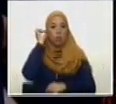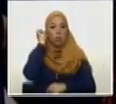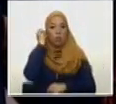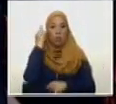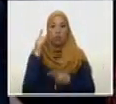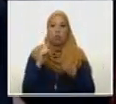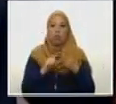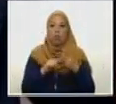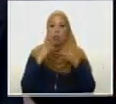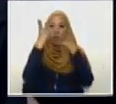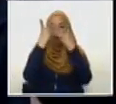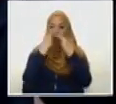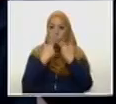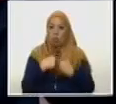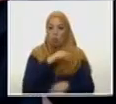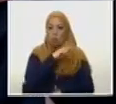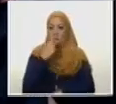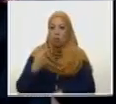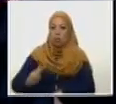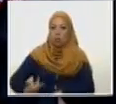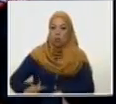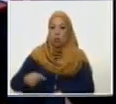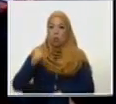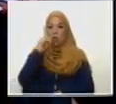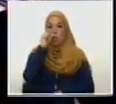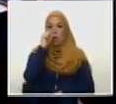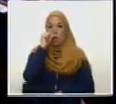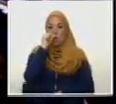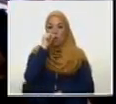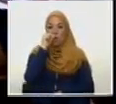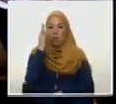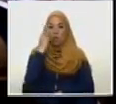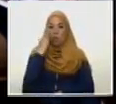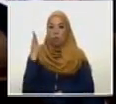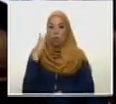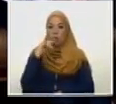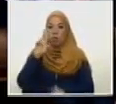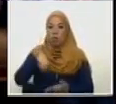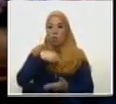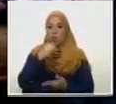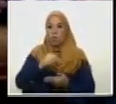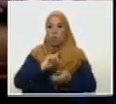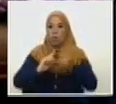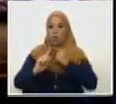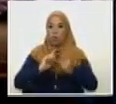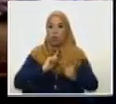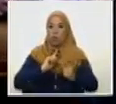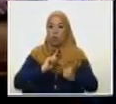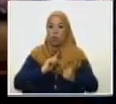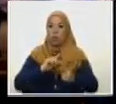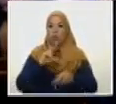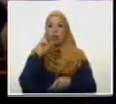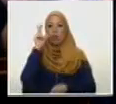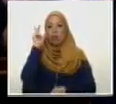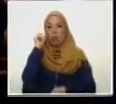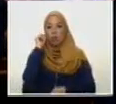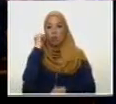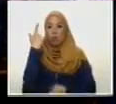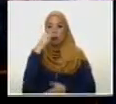vicepresidenta de Administración. Pascual Pinto, vicepresidente de Operaciones Nacionales. Elder de Sousa,